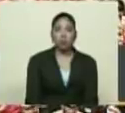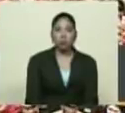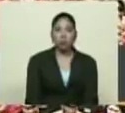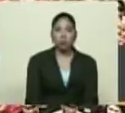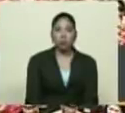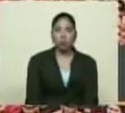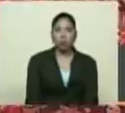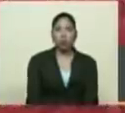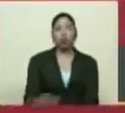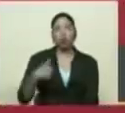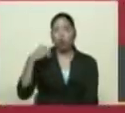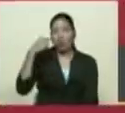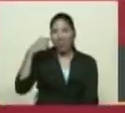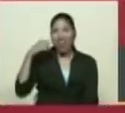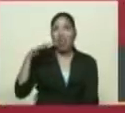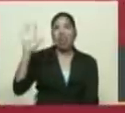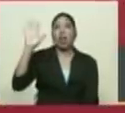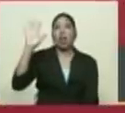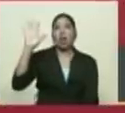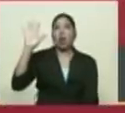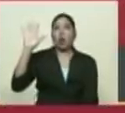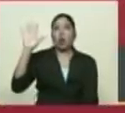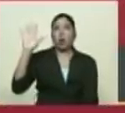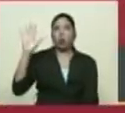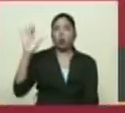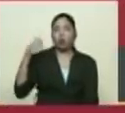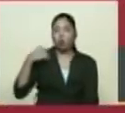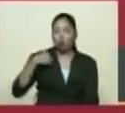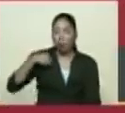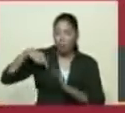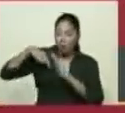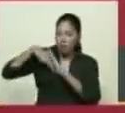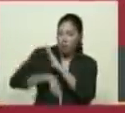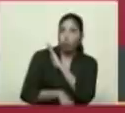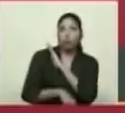creo profundamente y dedico